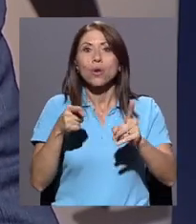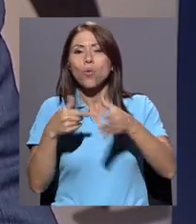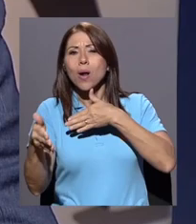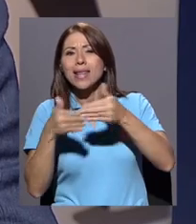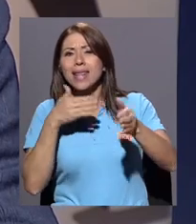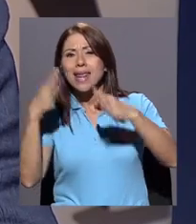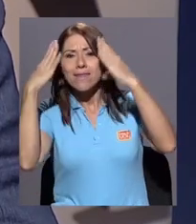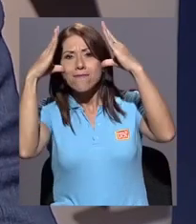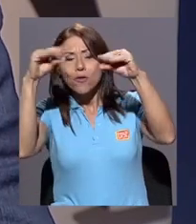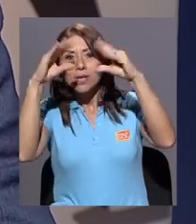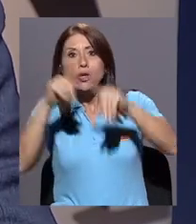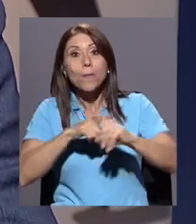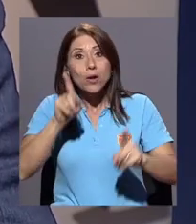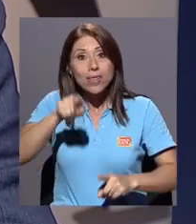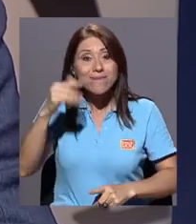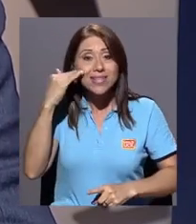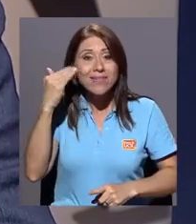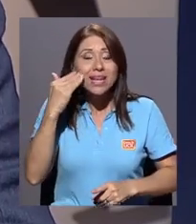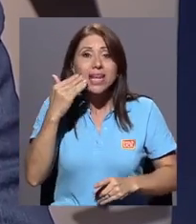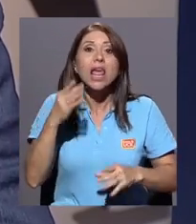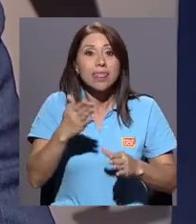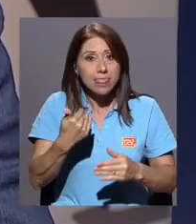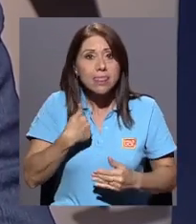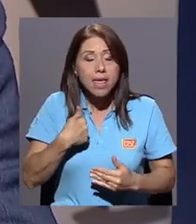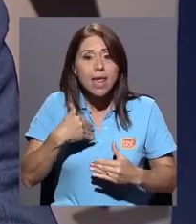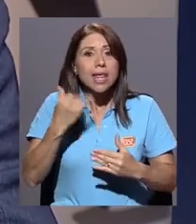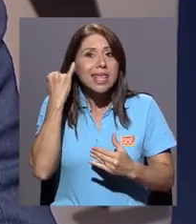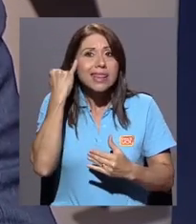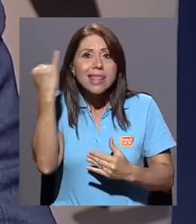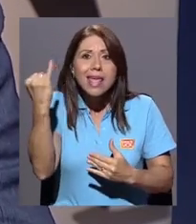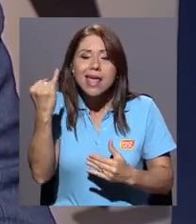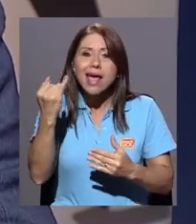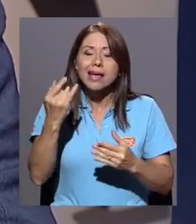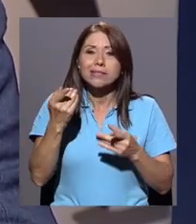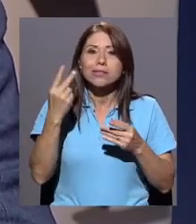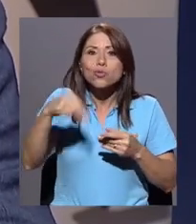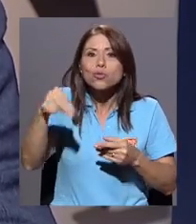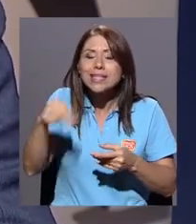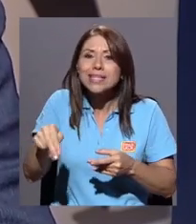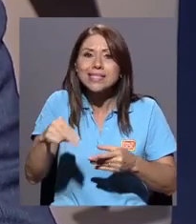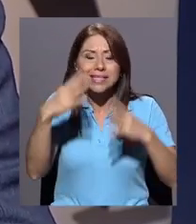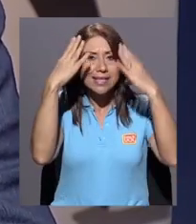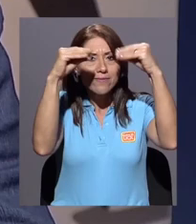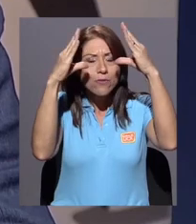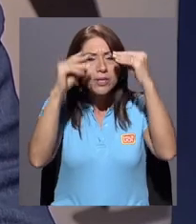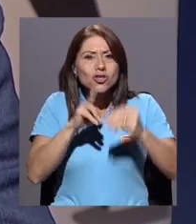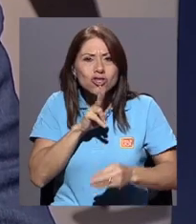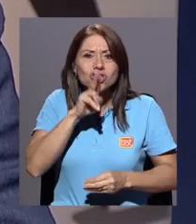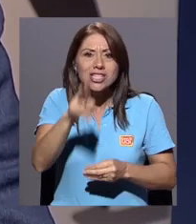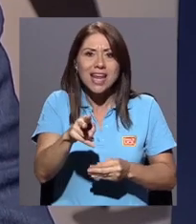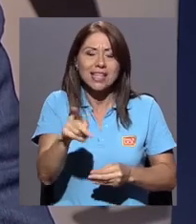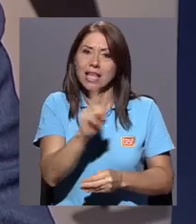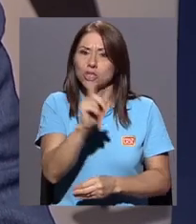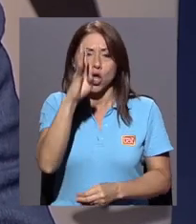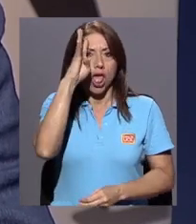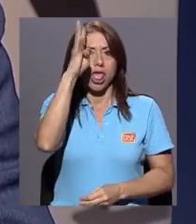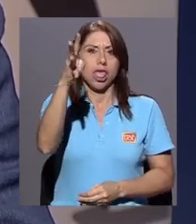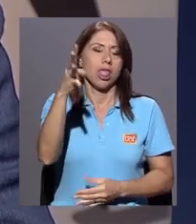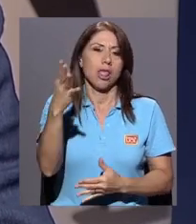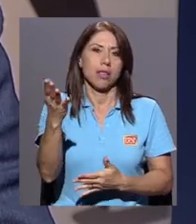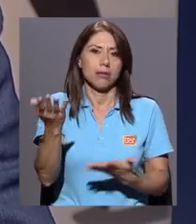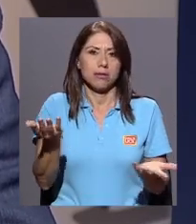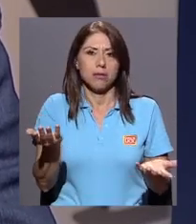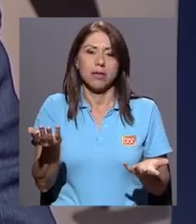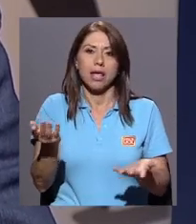que hay cosas que realmente son ciertas, son verdaderas, son documentadas, son hechos y no son realmente invenciones que se le han